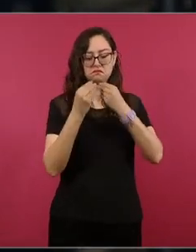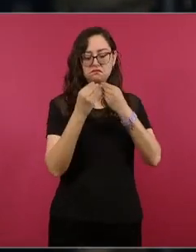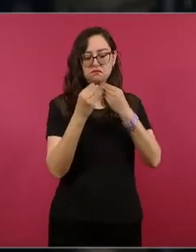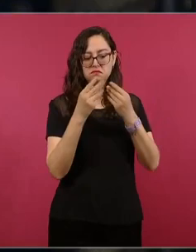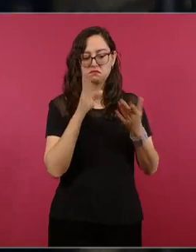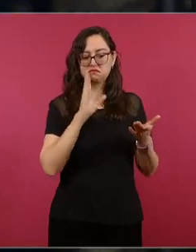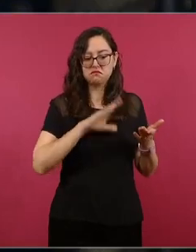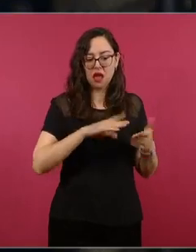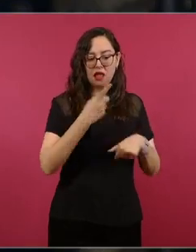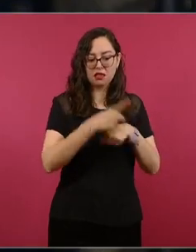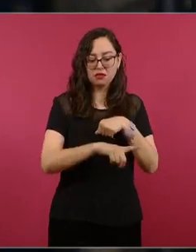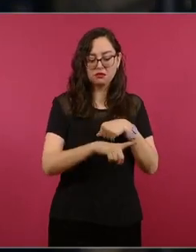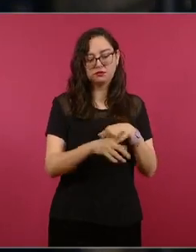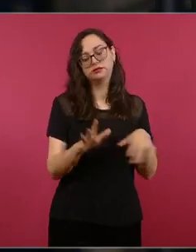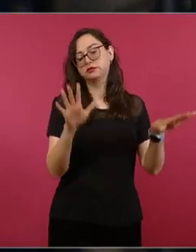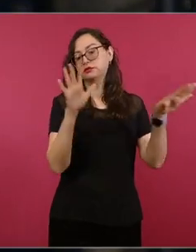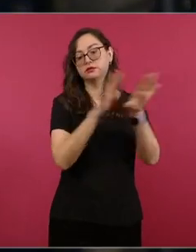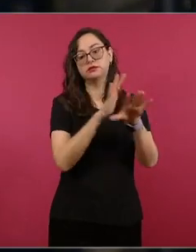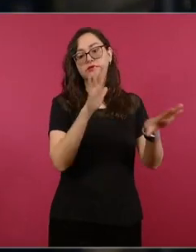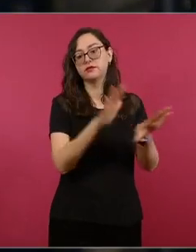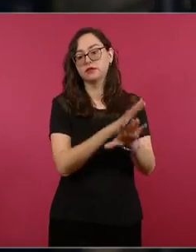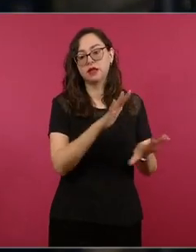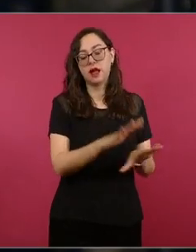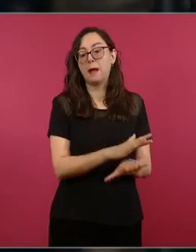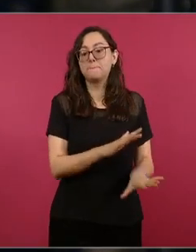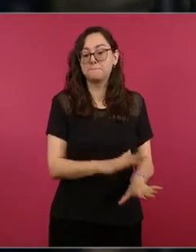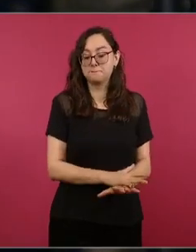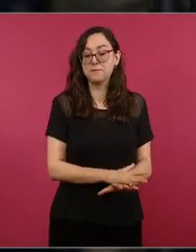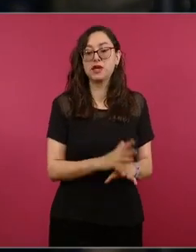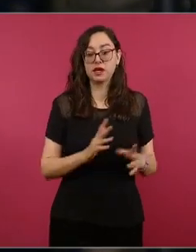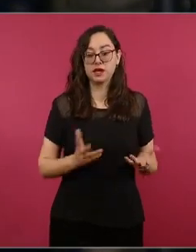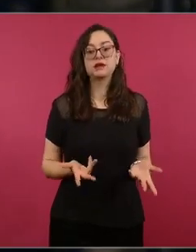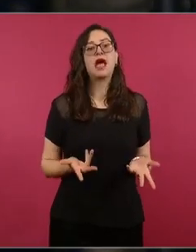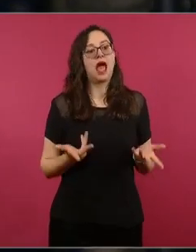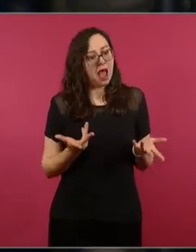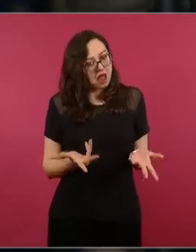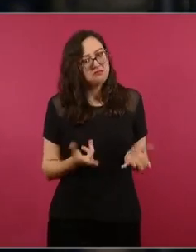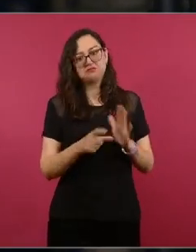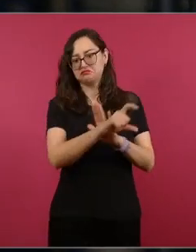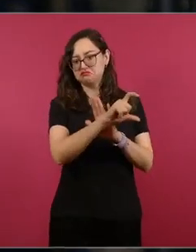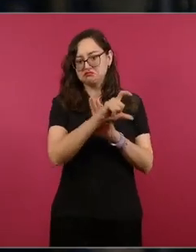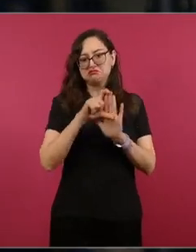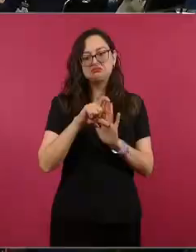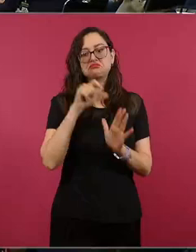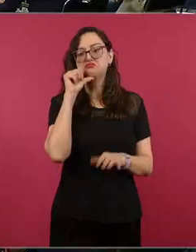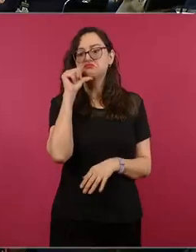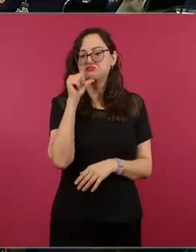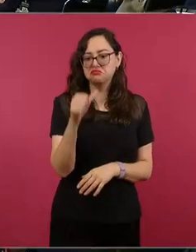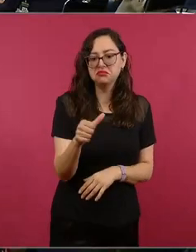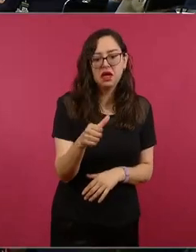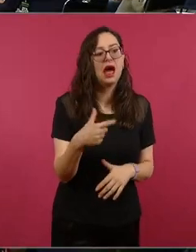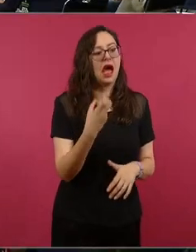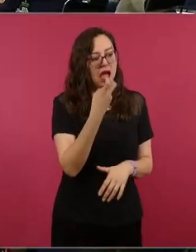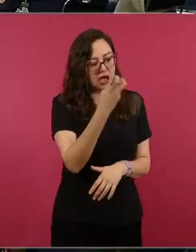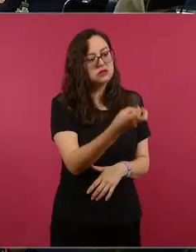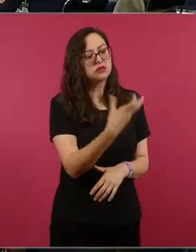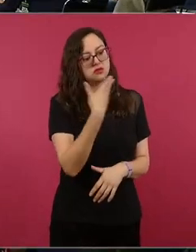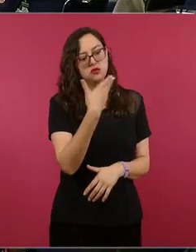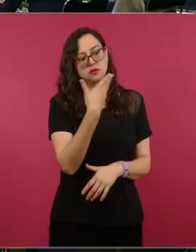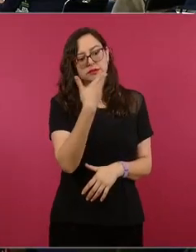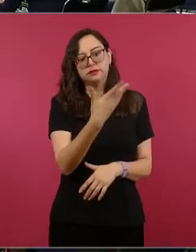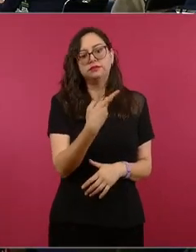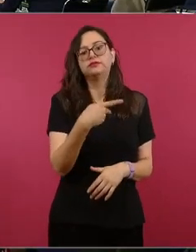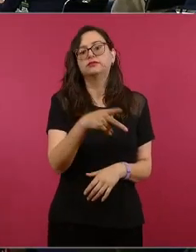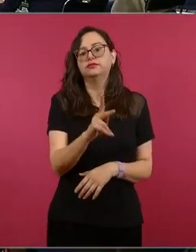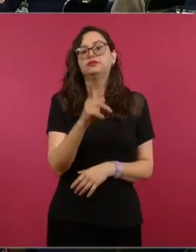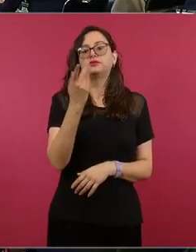algunos de ellos ya por fortuna solamente aparecen con un sello, o hay algunos que ya no tienen sellos. ¿Cuál sería su opinión al respecto? Si nos pudiera